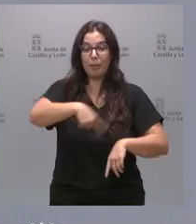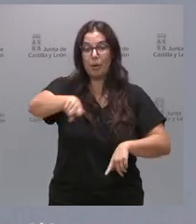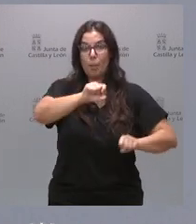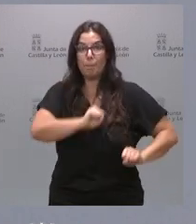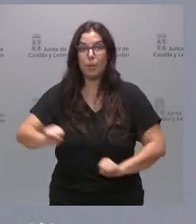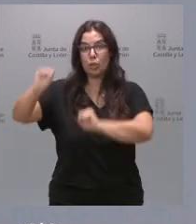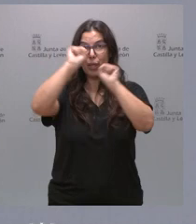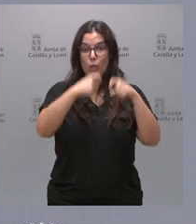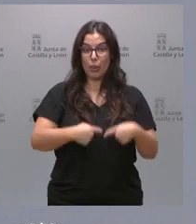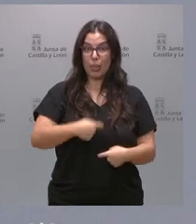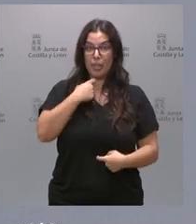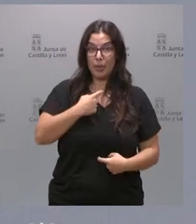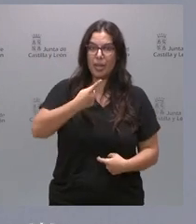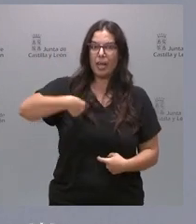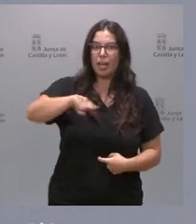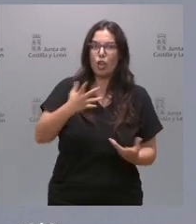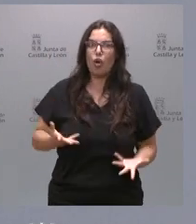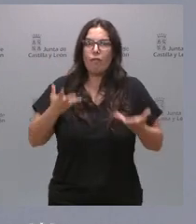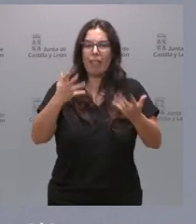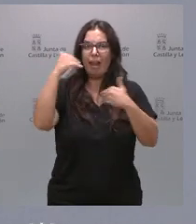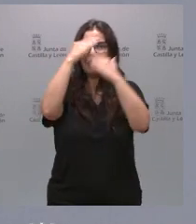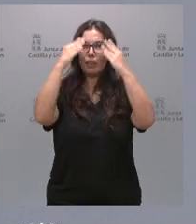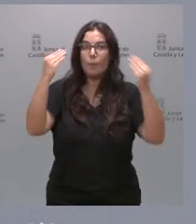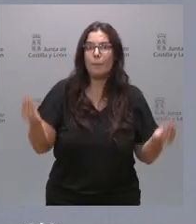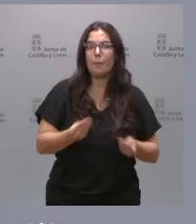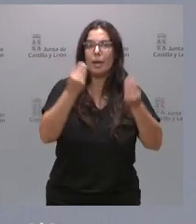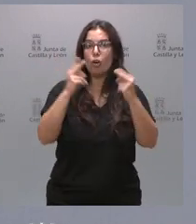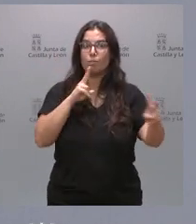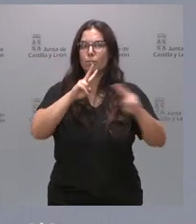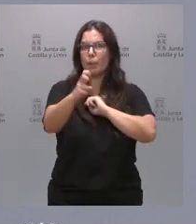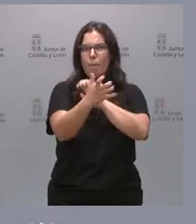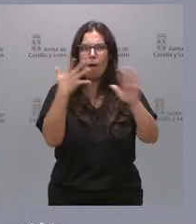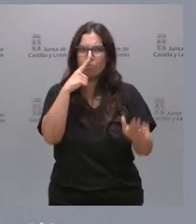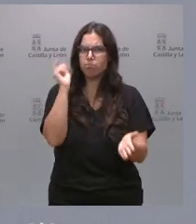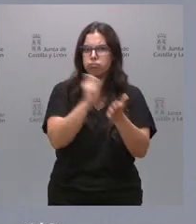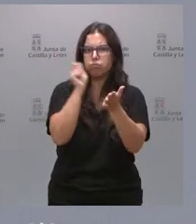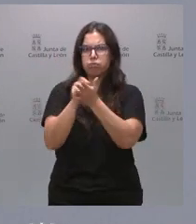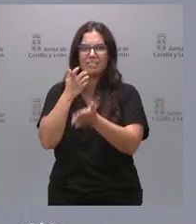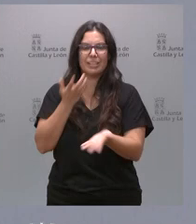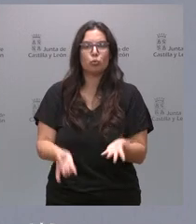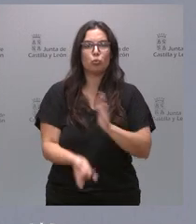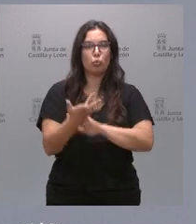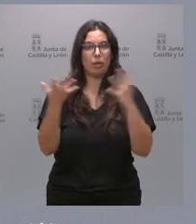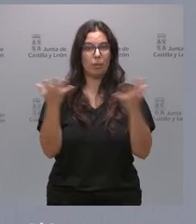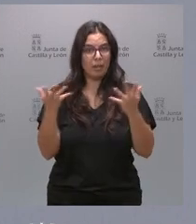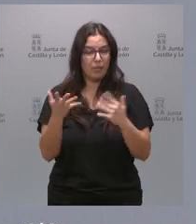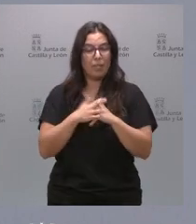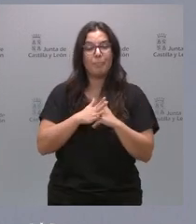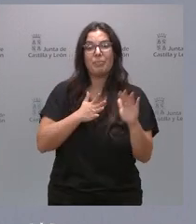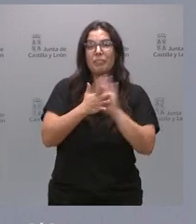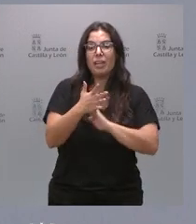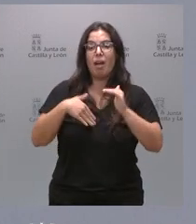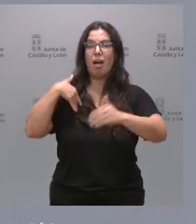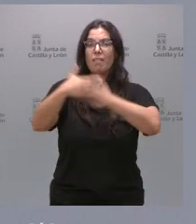y asocia ustedes puedan prestar una mejor atención y ofrecer una respuesta más ágil ante las situaciones de emergencia de esta forma estamos hablando de